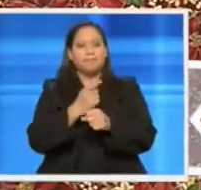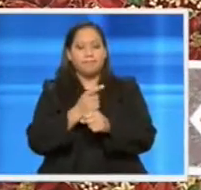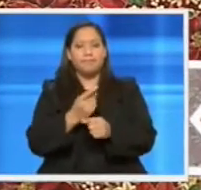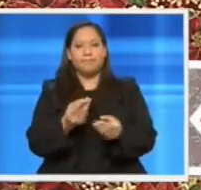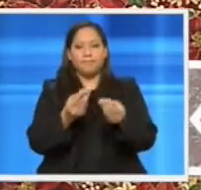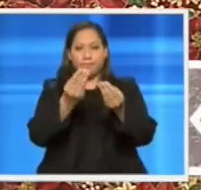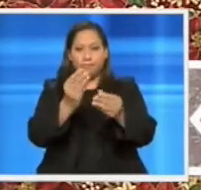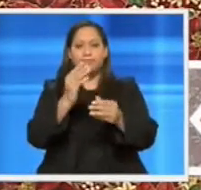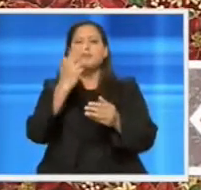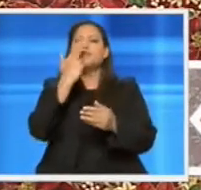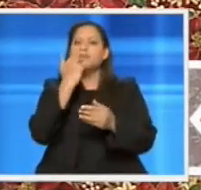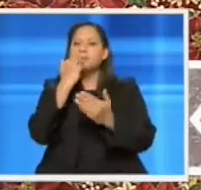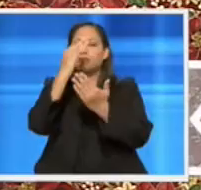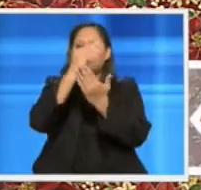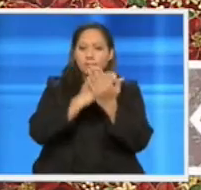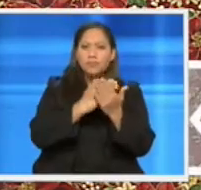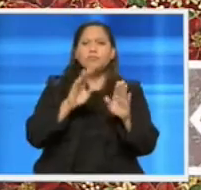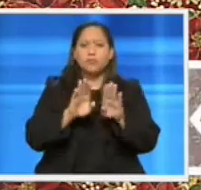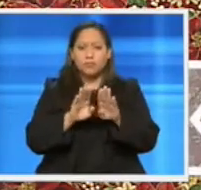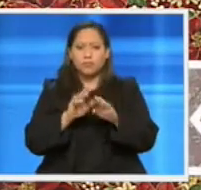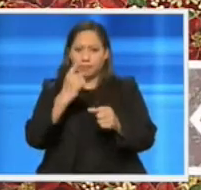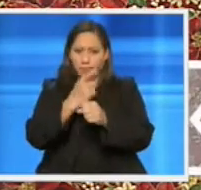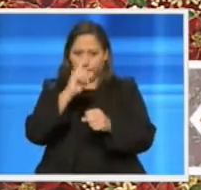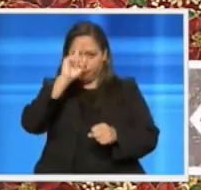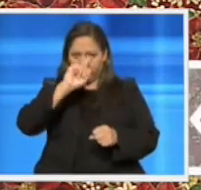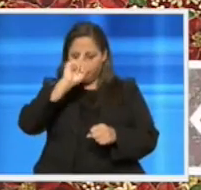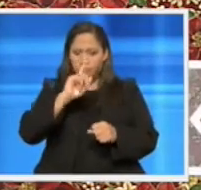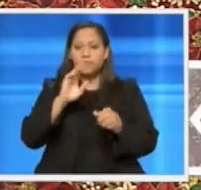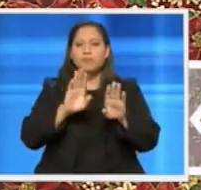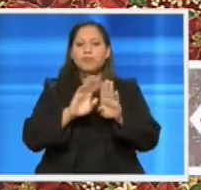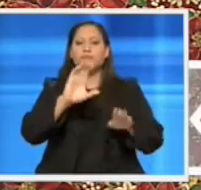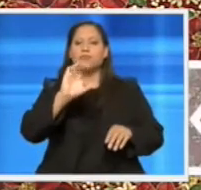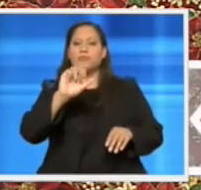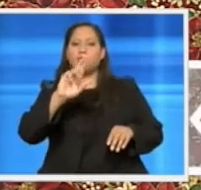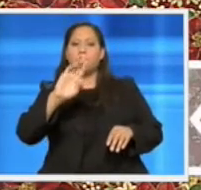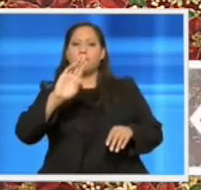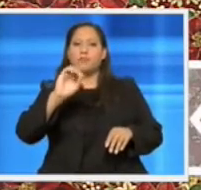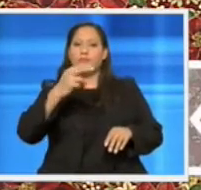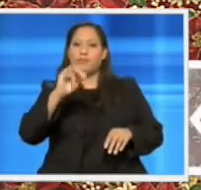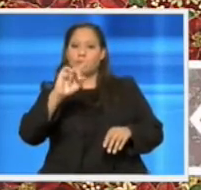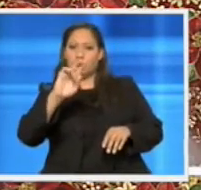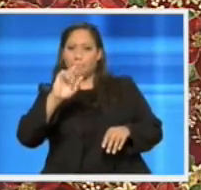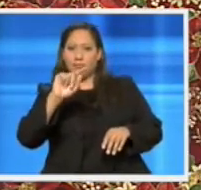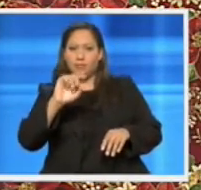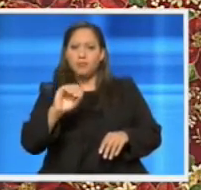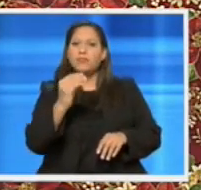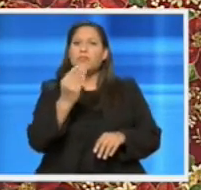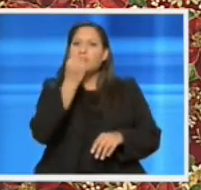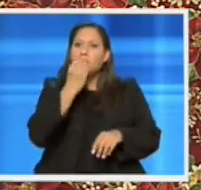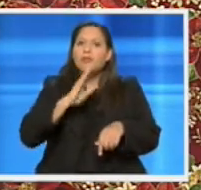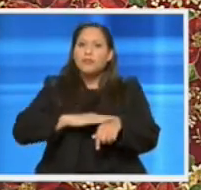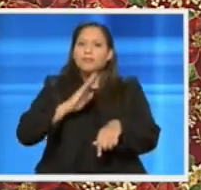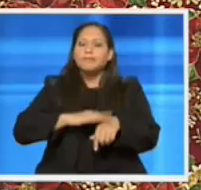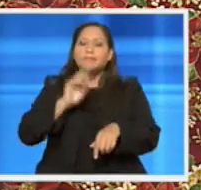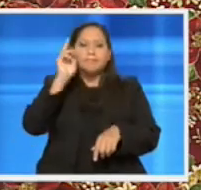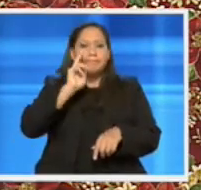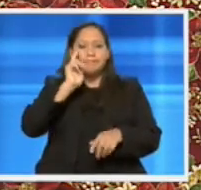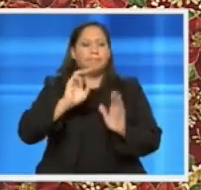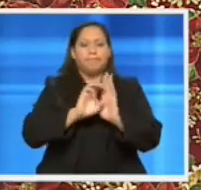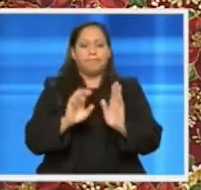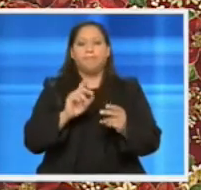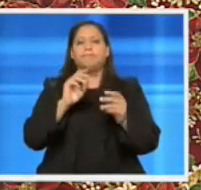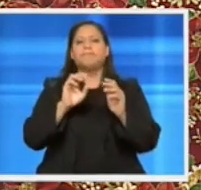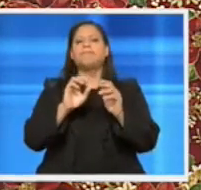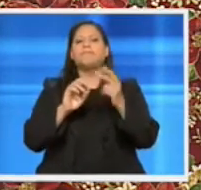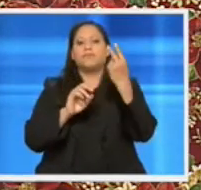sería bajarle al azúcar o a los carbohidratos. Ok. Los carbohidratos nos compulsan a comer. Entonces, si tú empiezas, vamos a poner dos ejemplos,